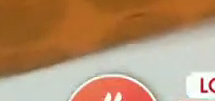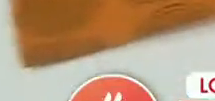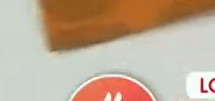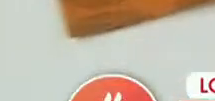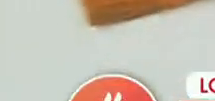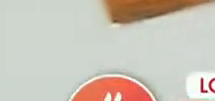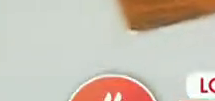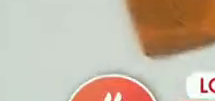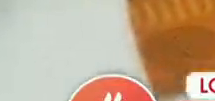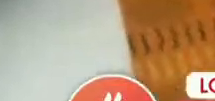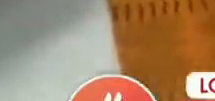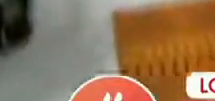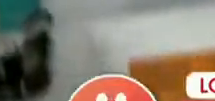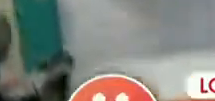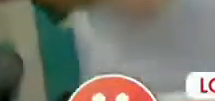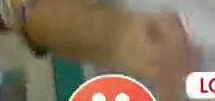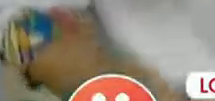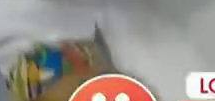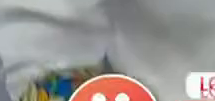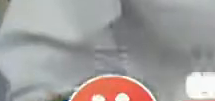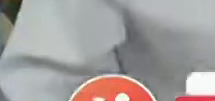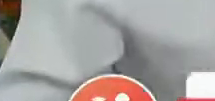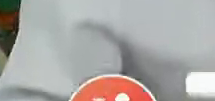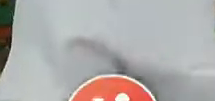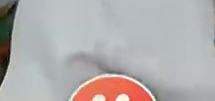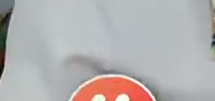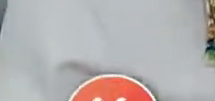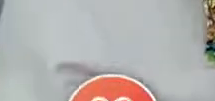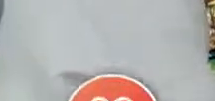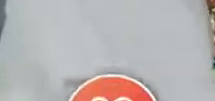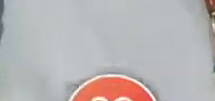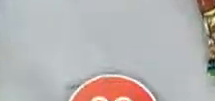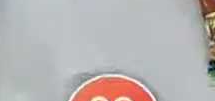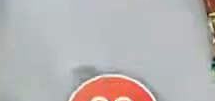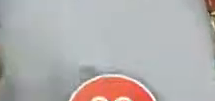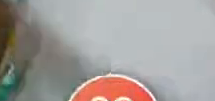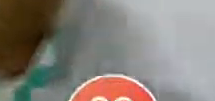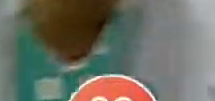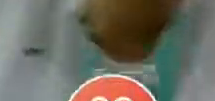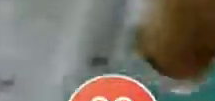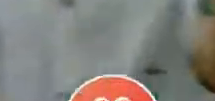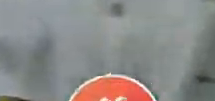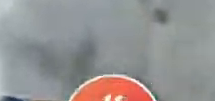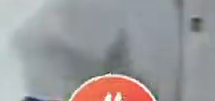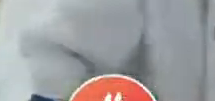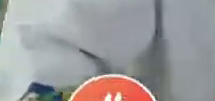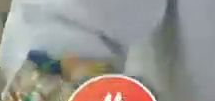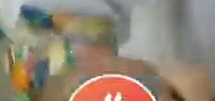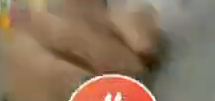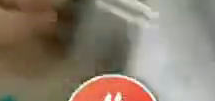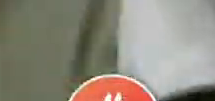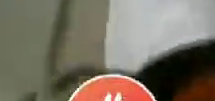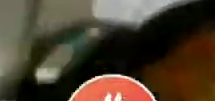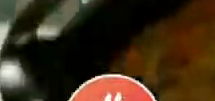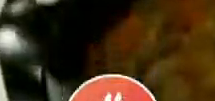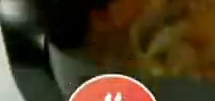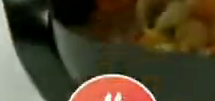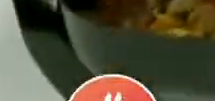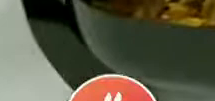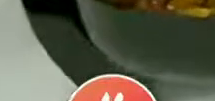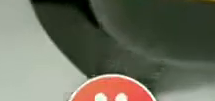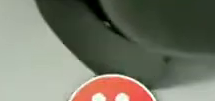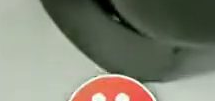milagri. Y de milagri salió rica la comida. Por favor, mira lo que tenemos todo para